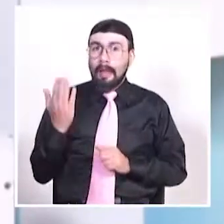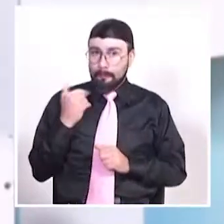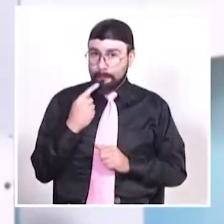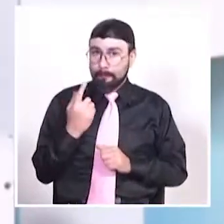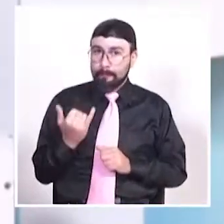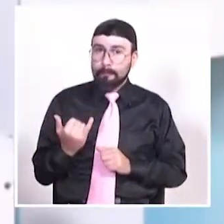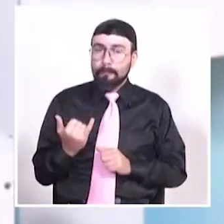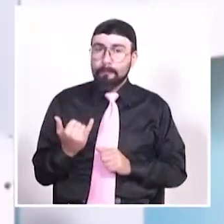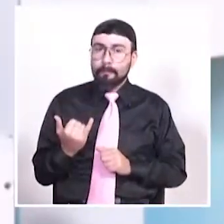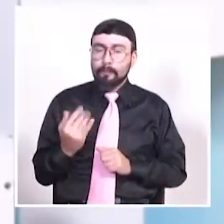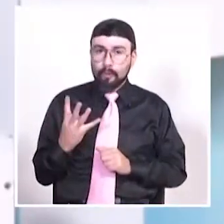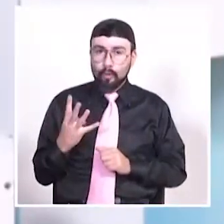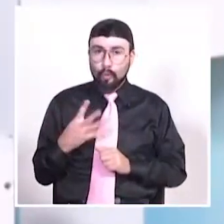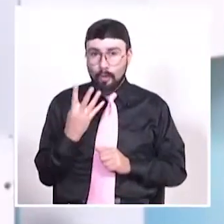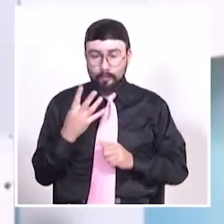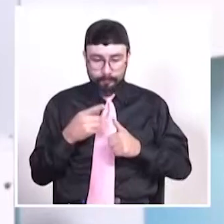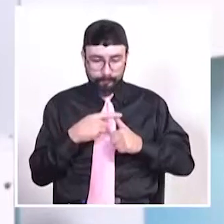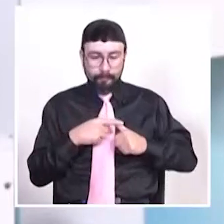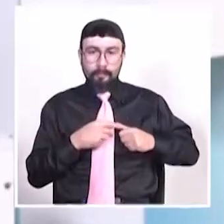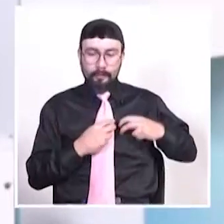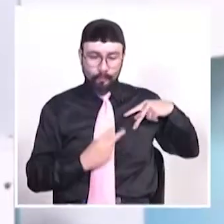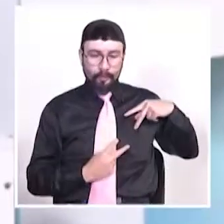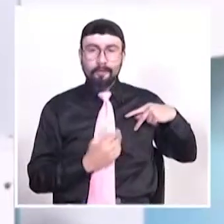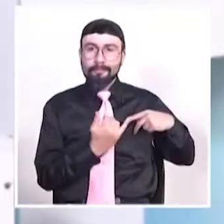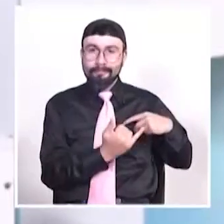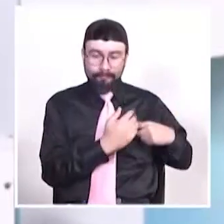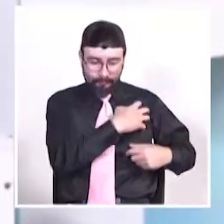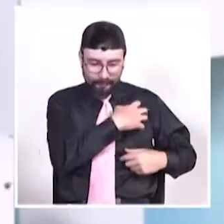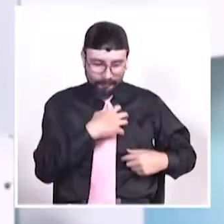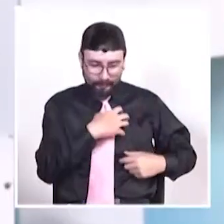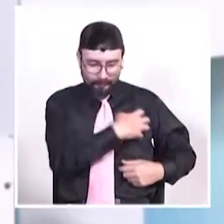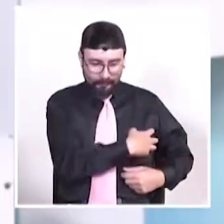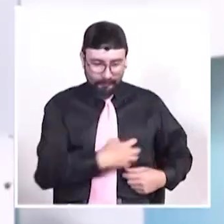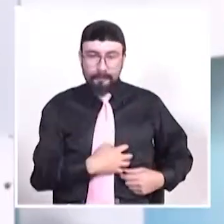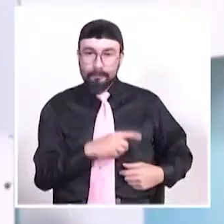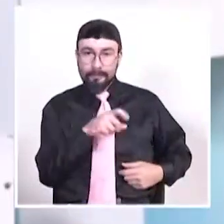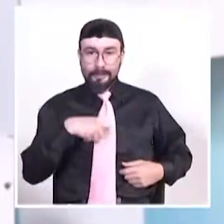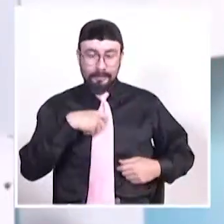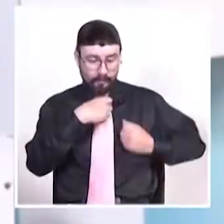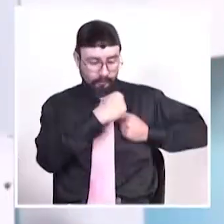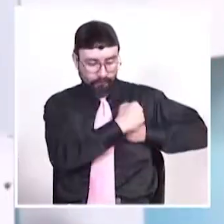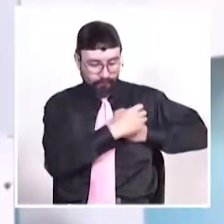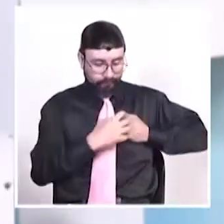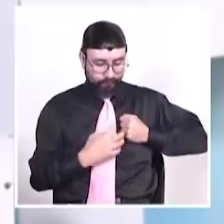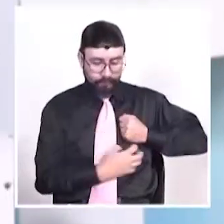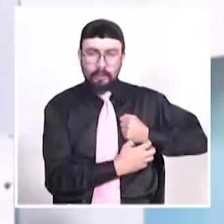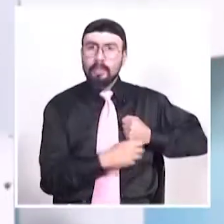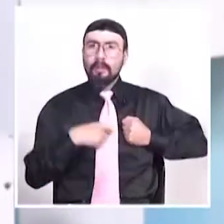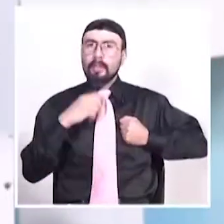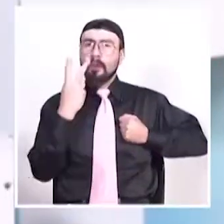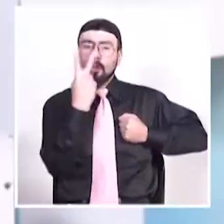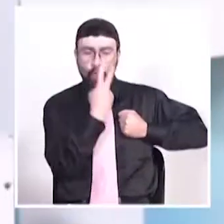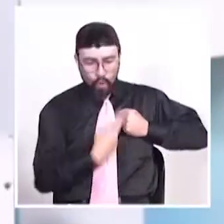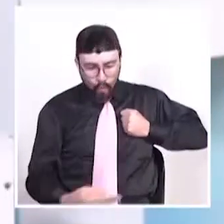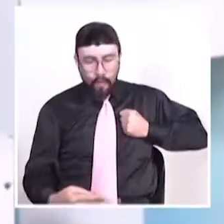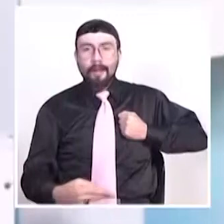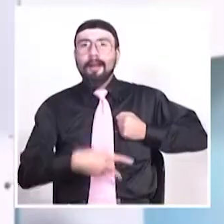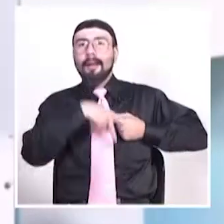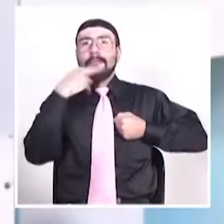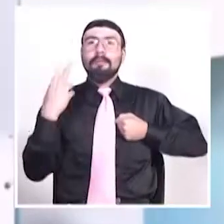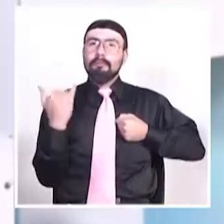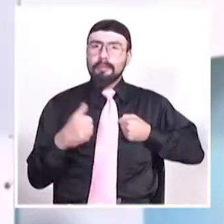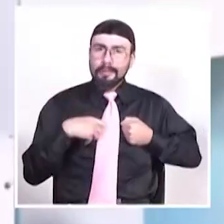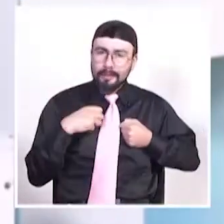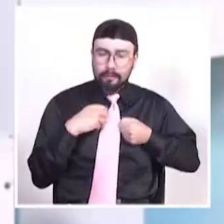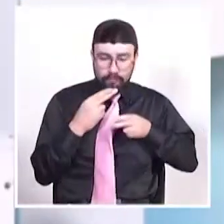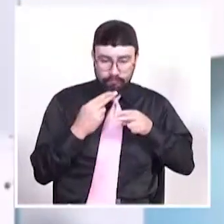son 4 compartimentos, 2 atrios y 2 ventrículos. Y tenemos 2 tipos de circulación, una circulación menor y